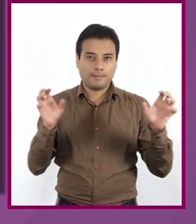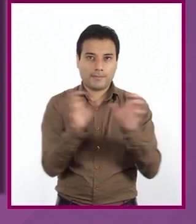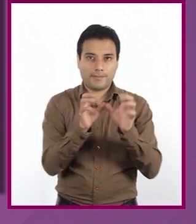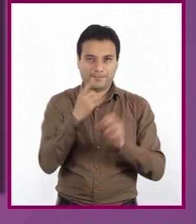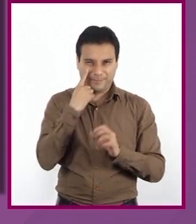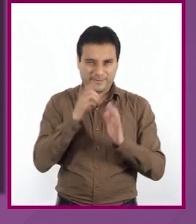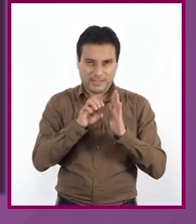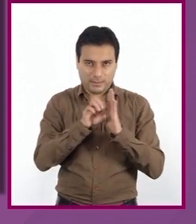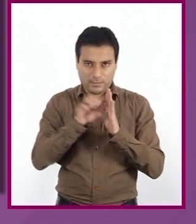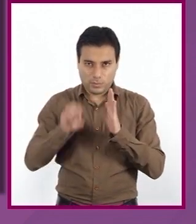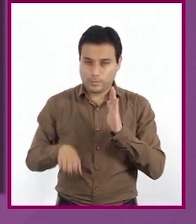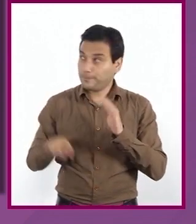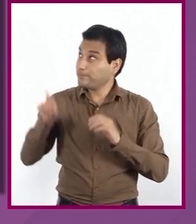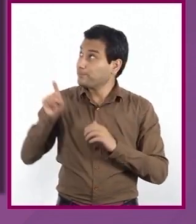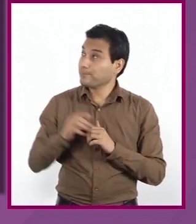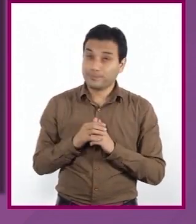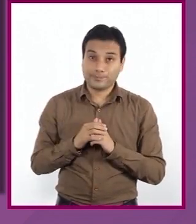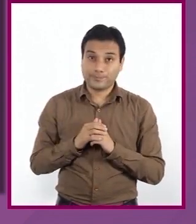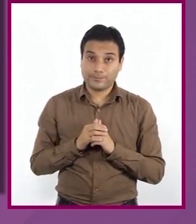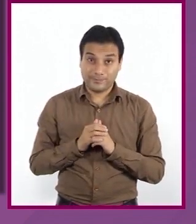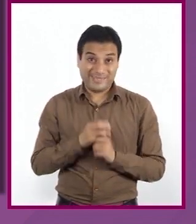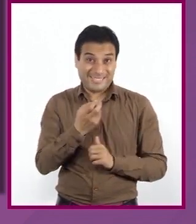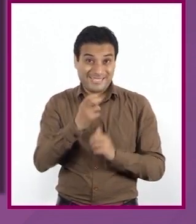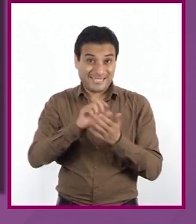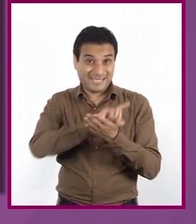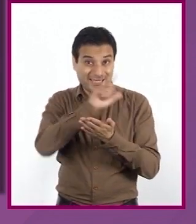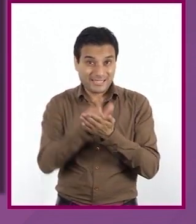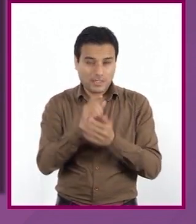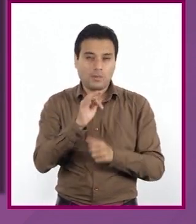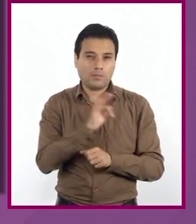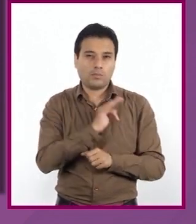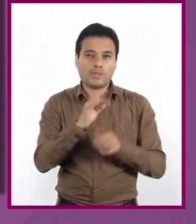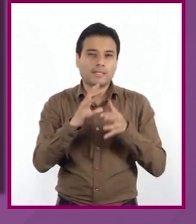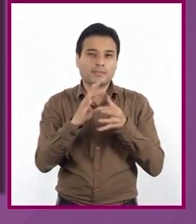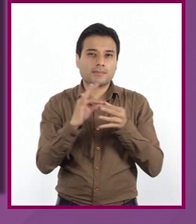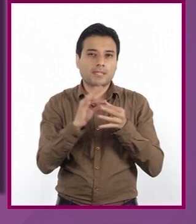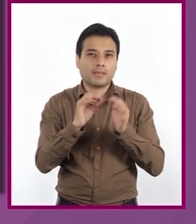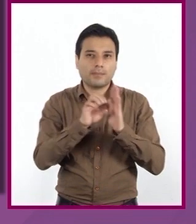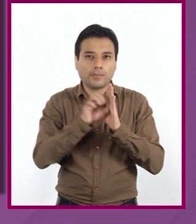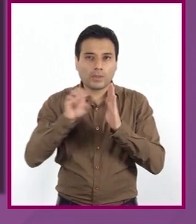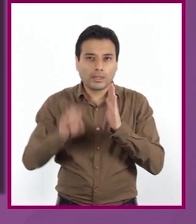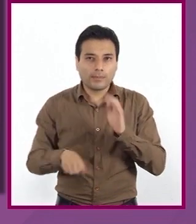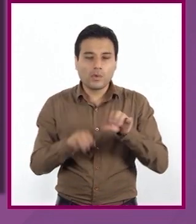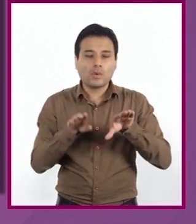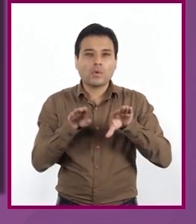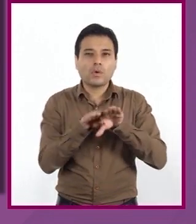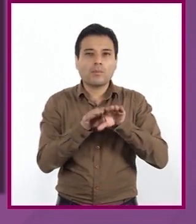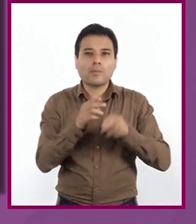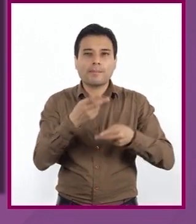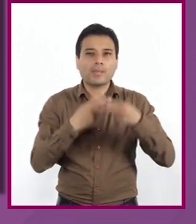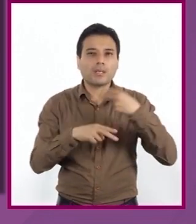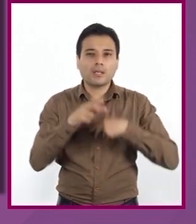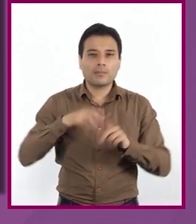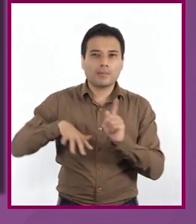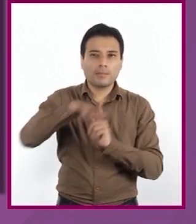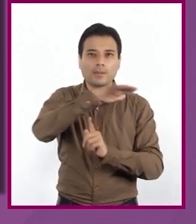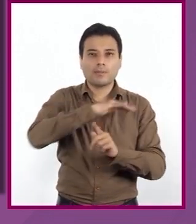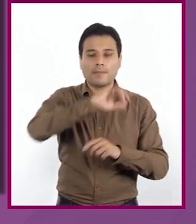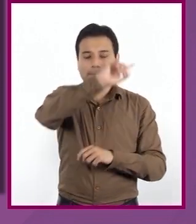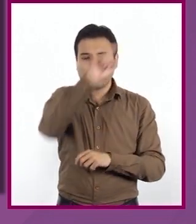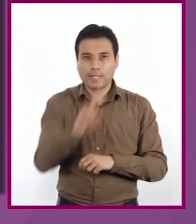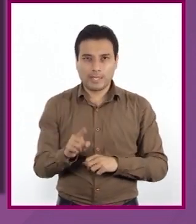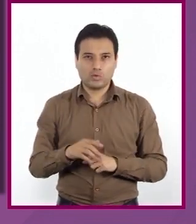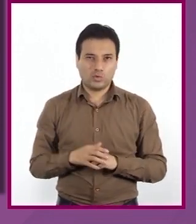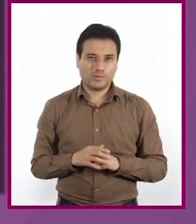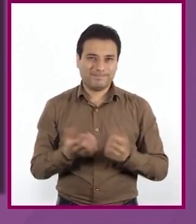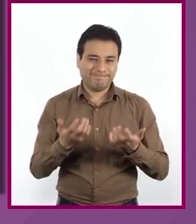esta simulación. Estas leyes permiten explicar, por ejemplo, cómo se generan las condiciones que producen los rayos durante